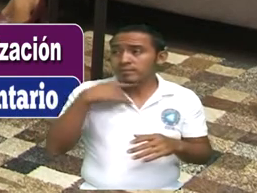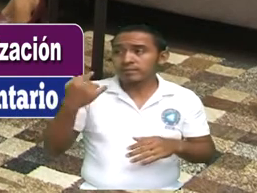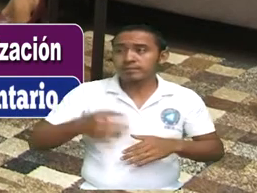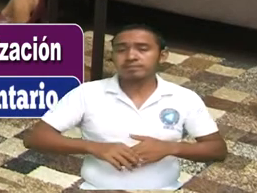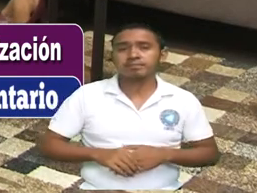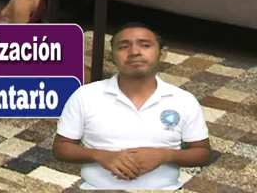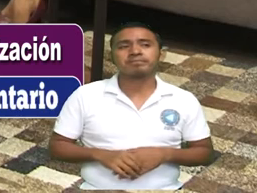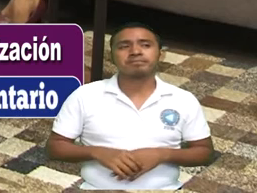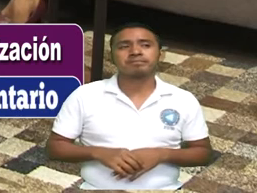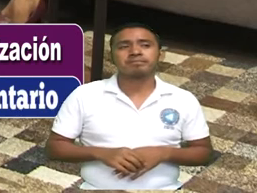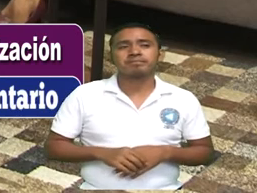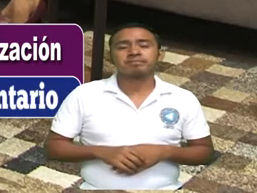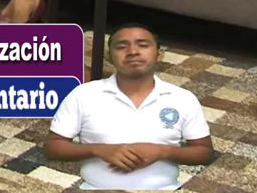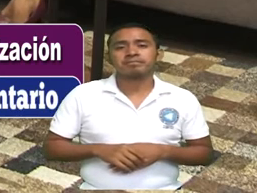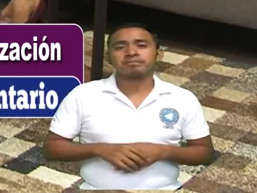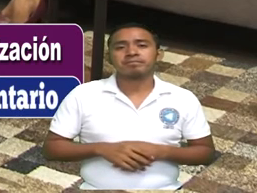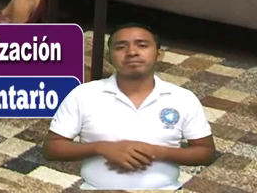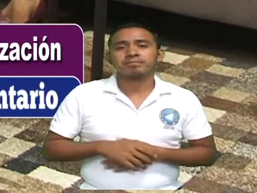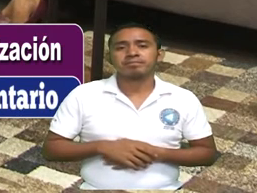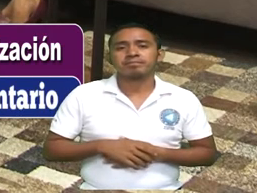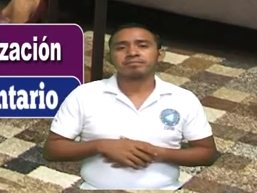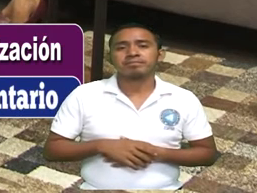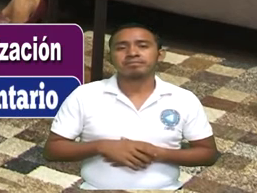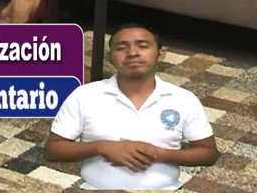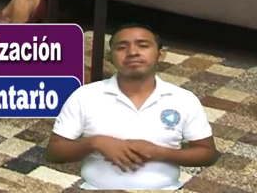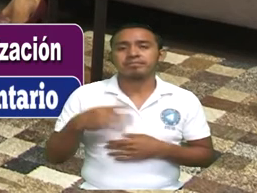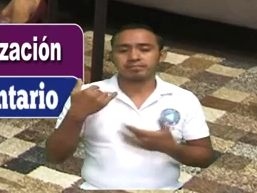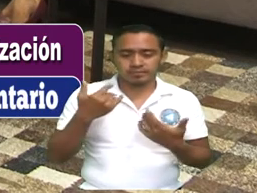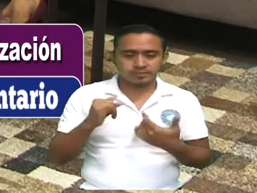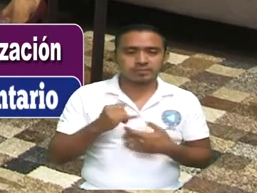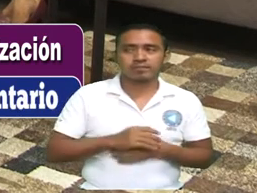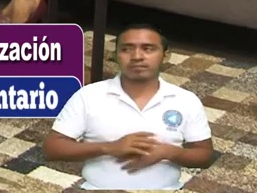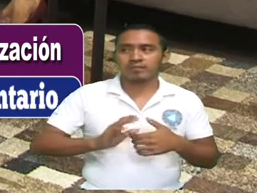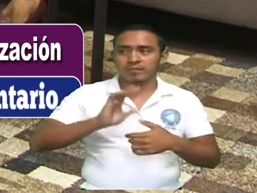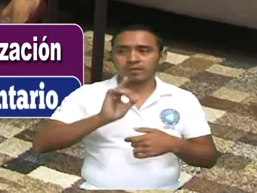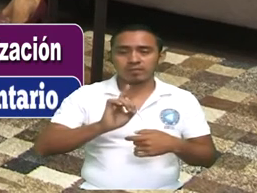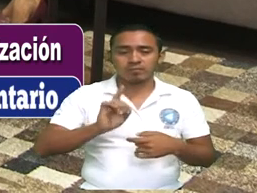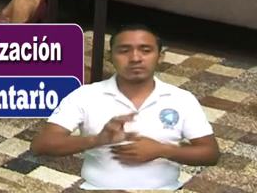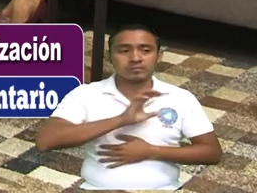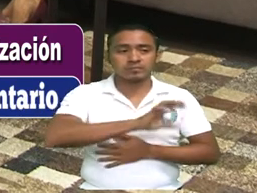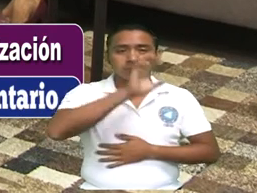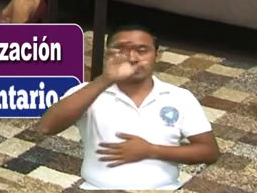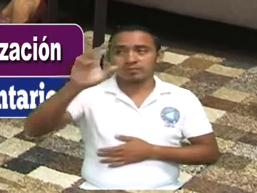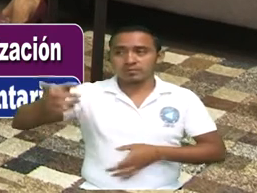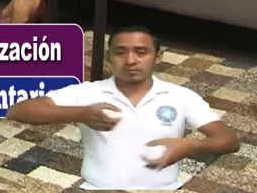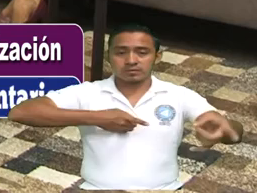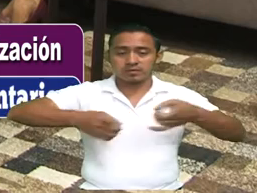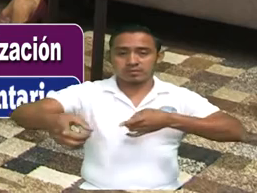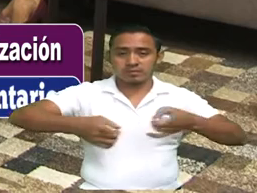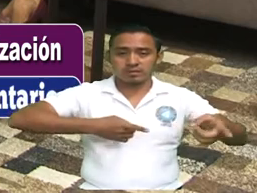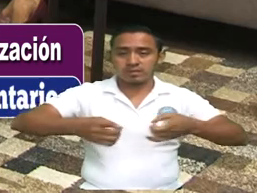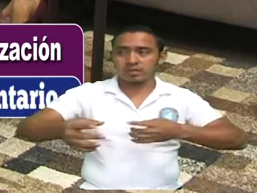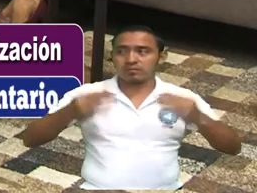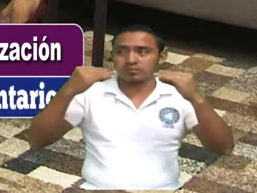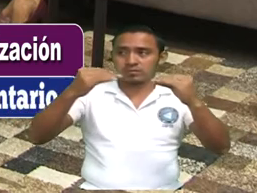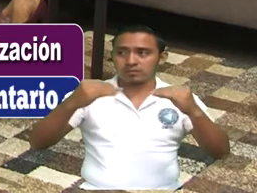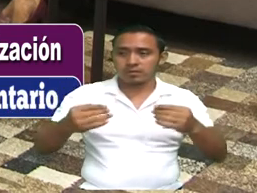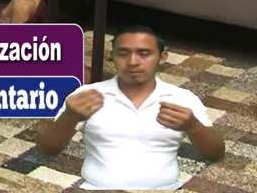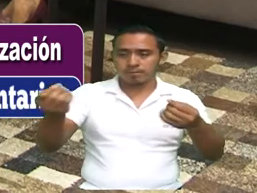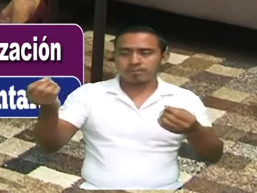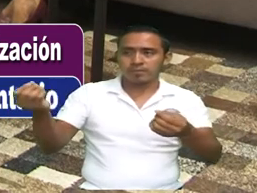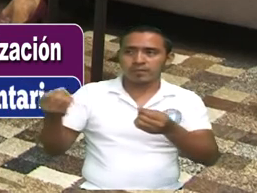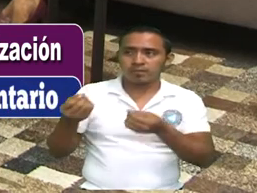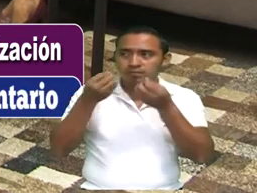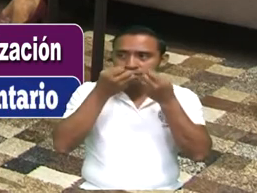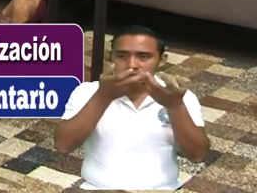Sí, porque en cada departamento también hay un delegado, claro, de educación que está también recibiendo